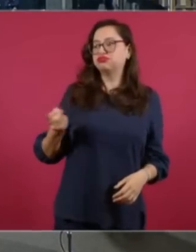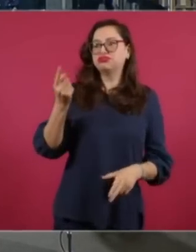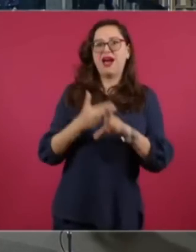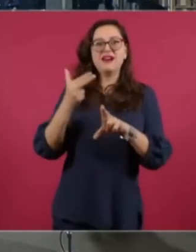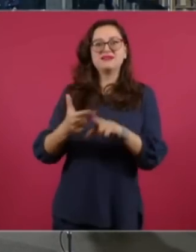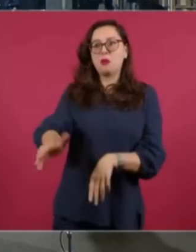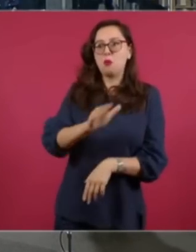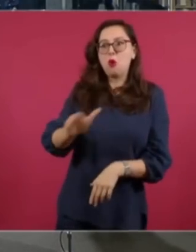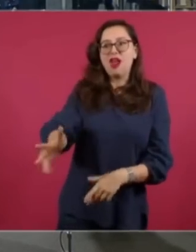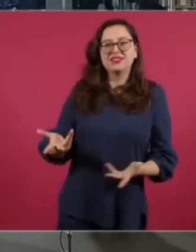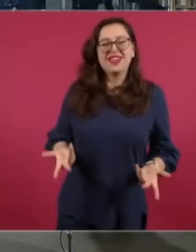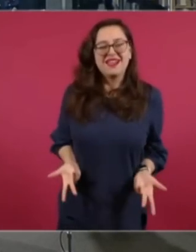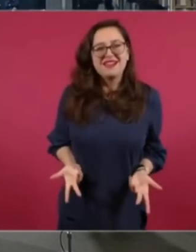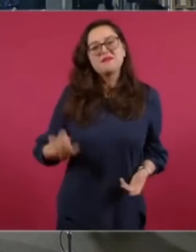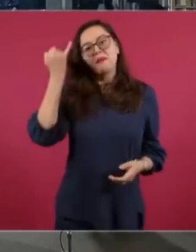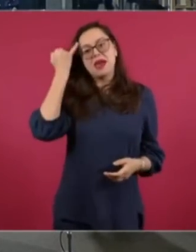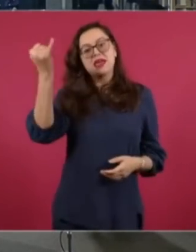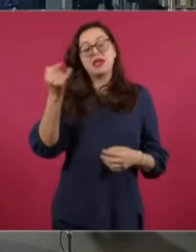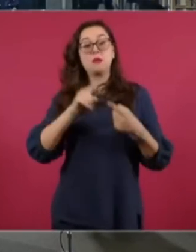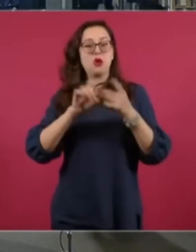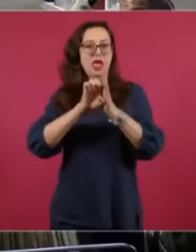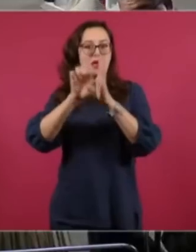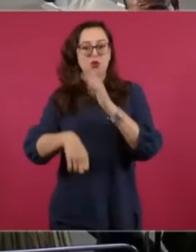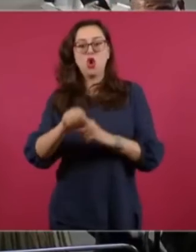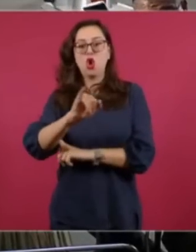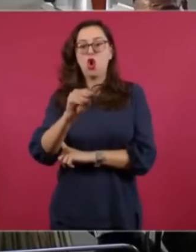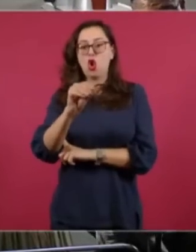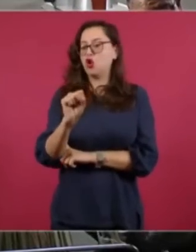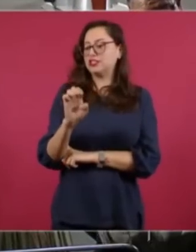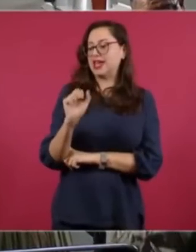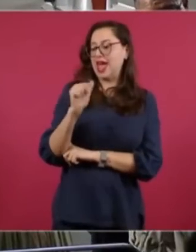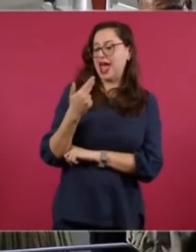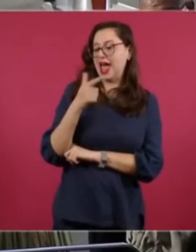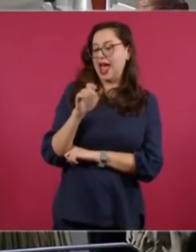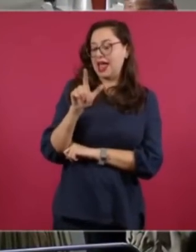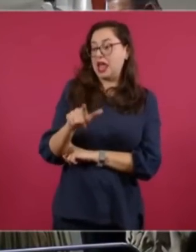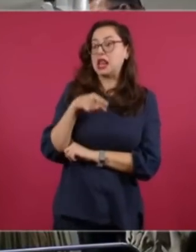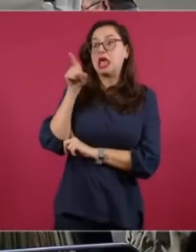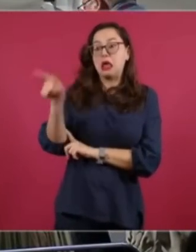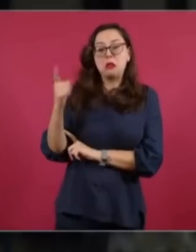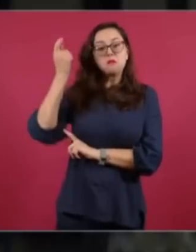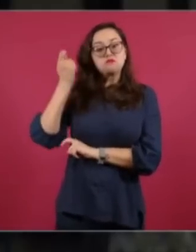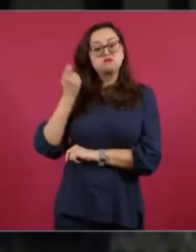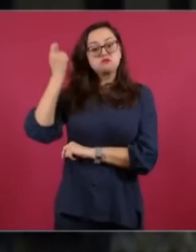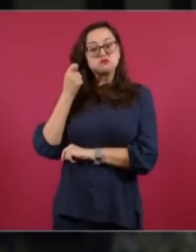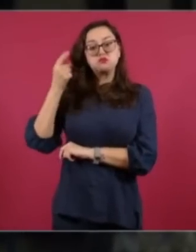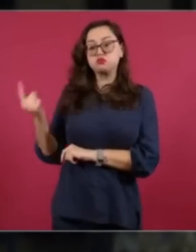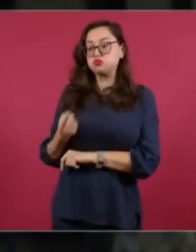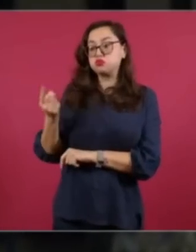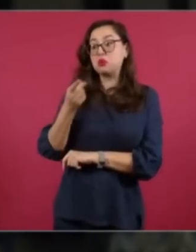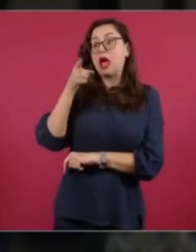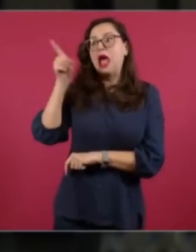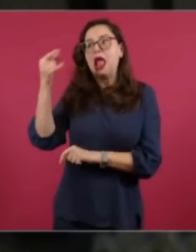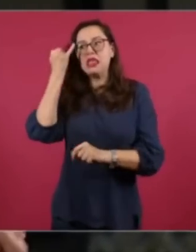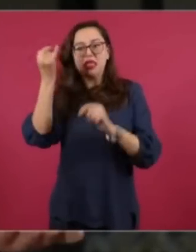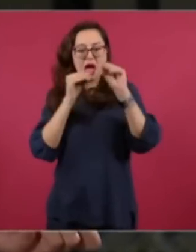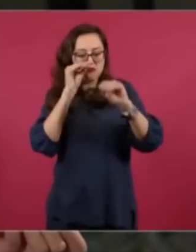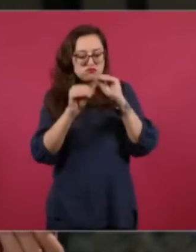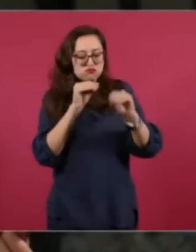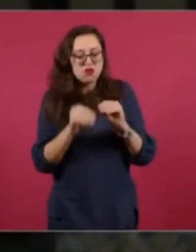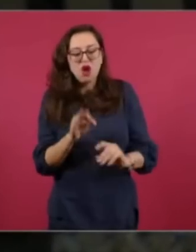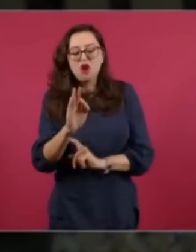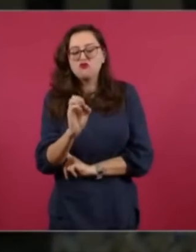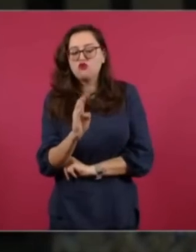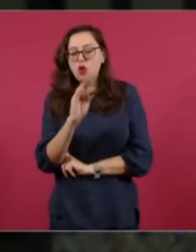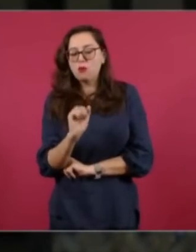este saqueo. El caso de José Ángel Gurría, que cobra pensión vitalicia en NAFIN, pues es orquestador del FOBAPROA, o sea, se sabe que era